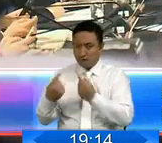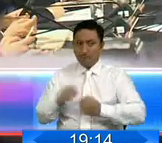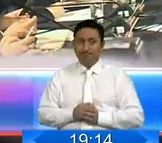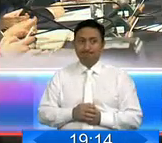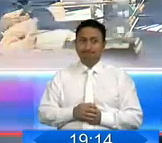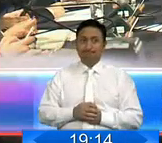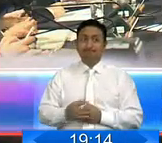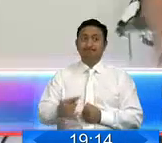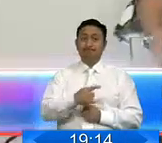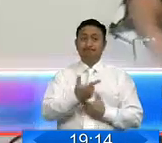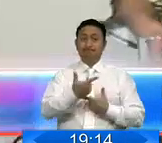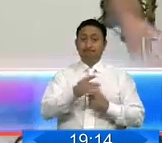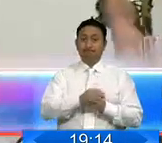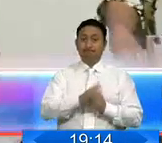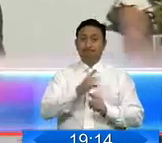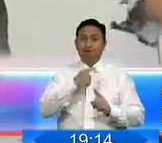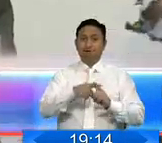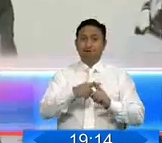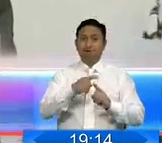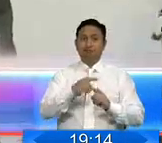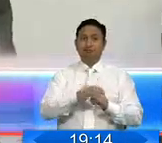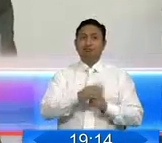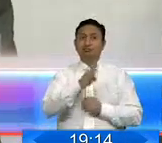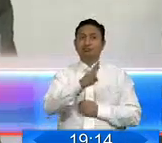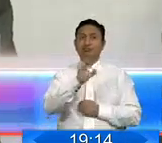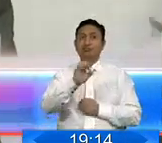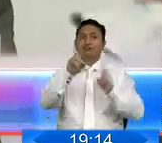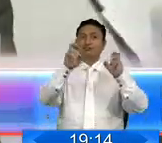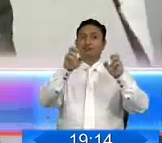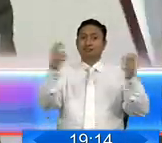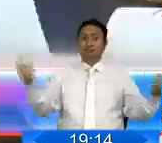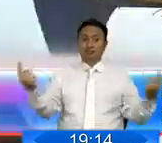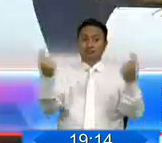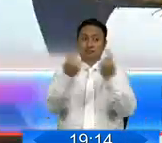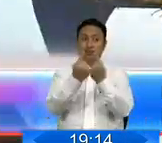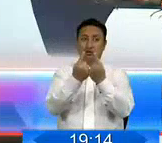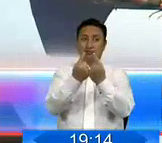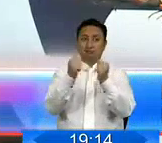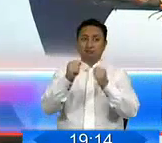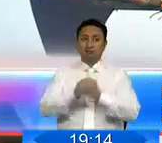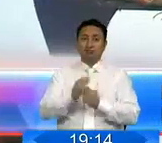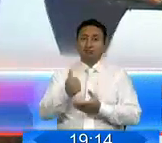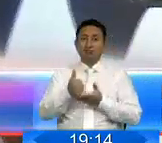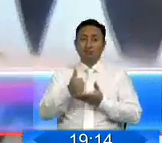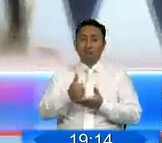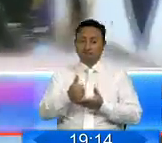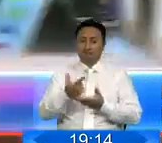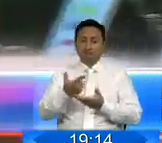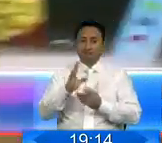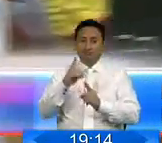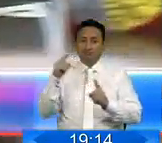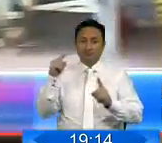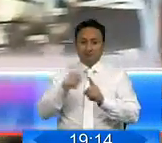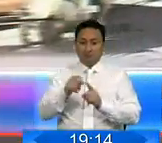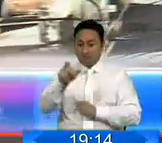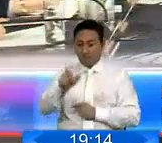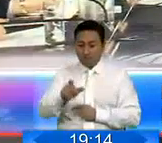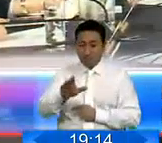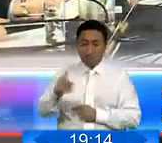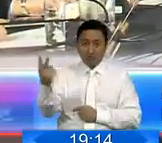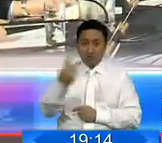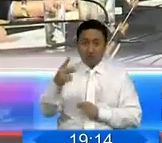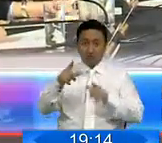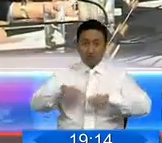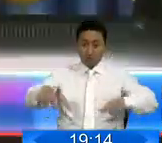de los cuales se avanzó positivamente en más de 40 asuntos de carácter binacional que permitirá atender de manera directa las necesidades de las dos